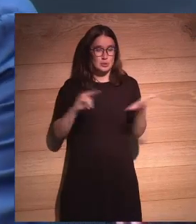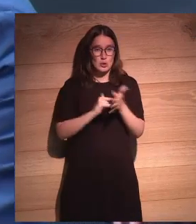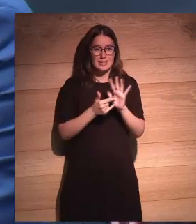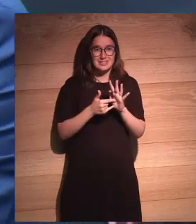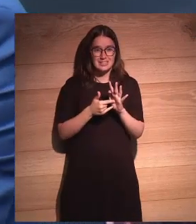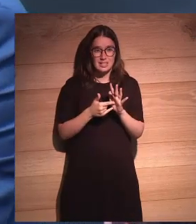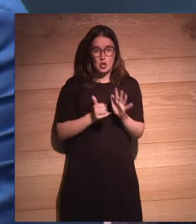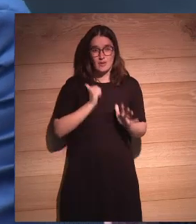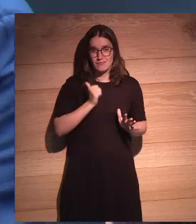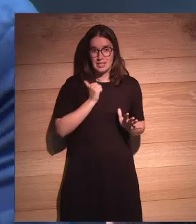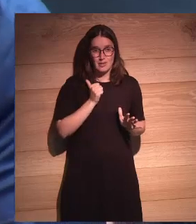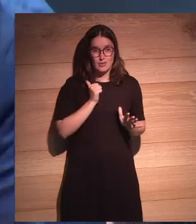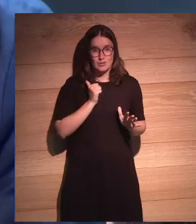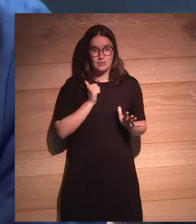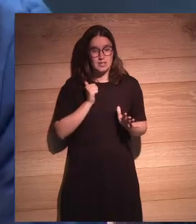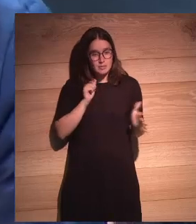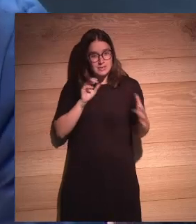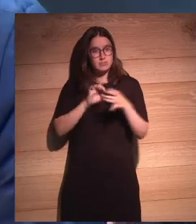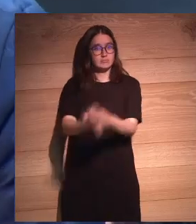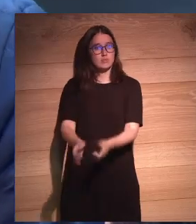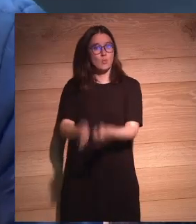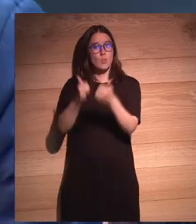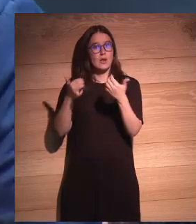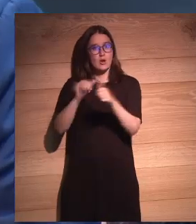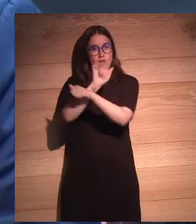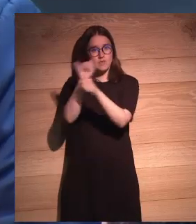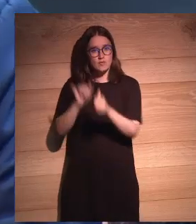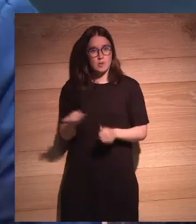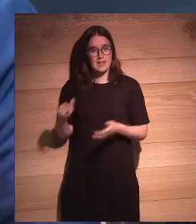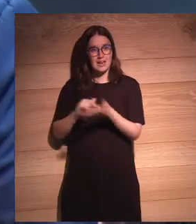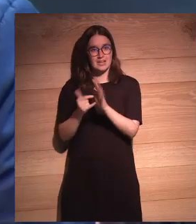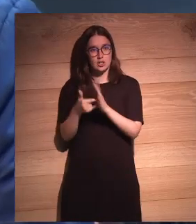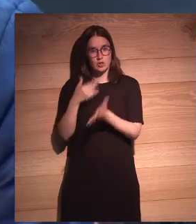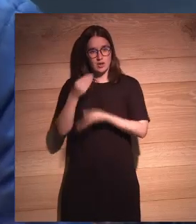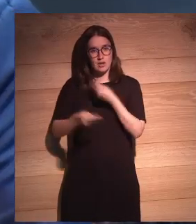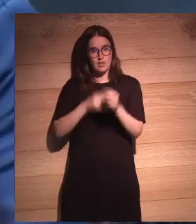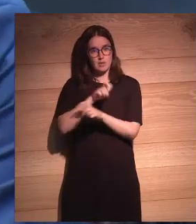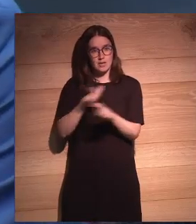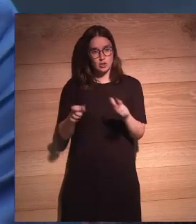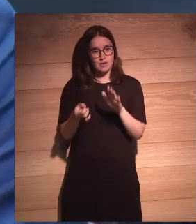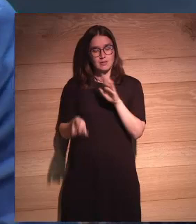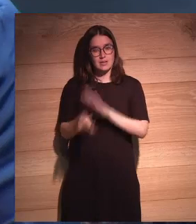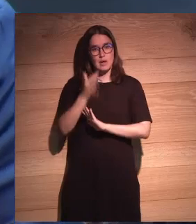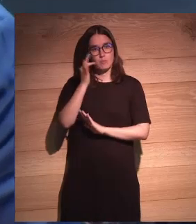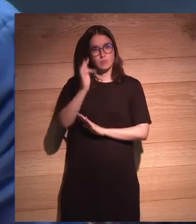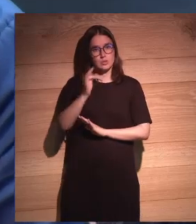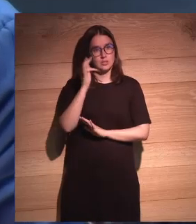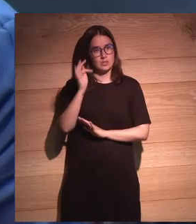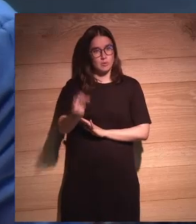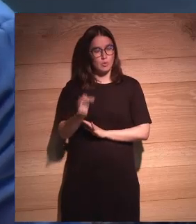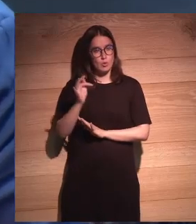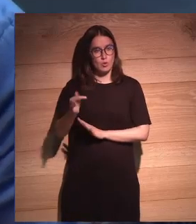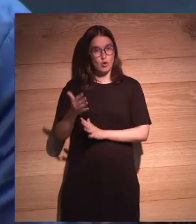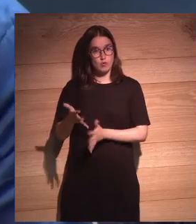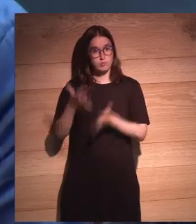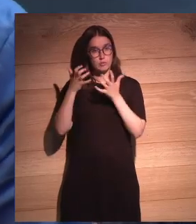tecnología ficción y mucho más que ver con los modos en los cuales la tecnología que fabrican personas genera ventajas